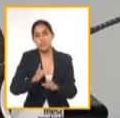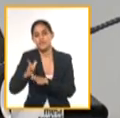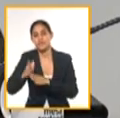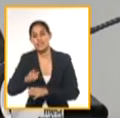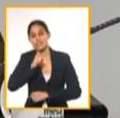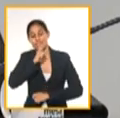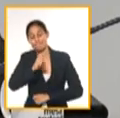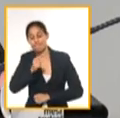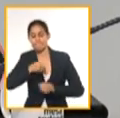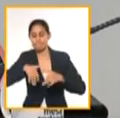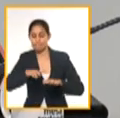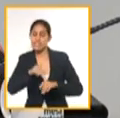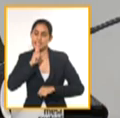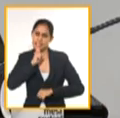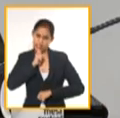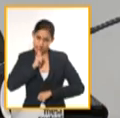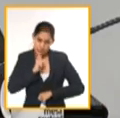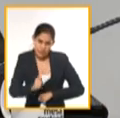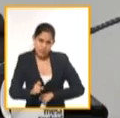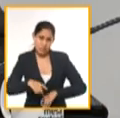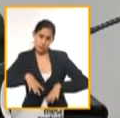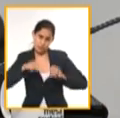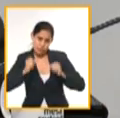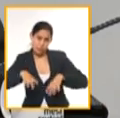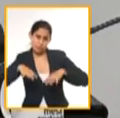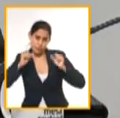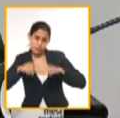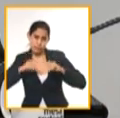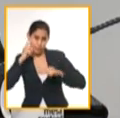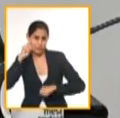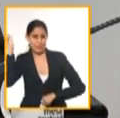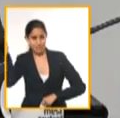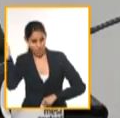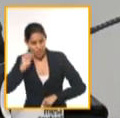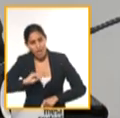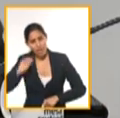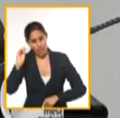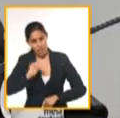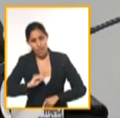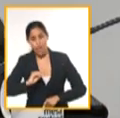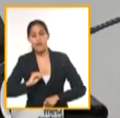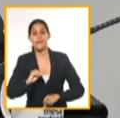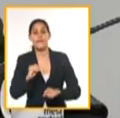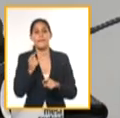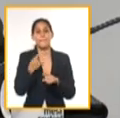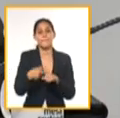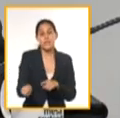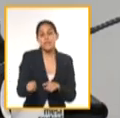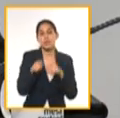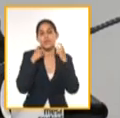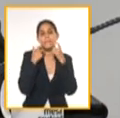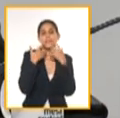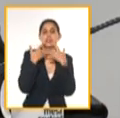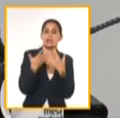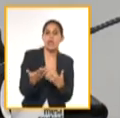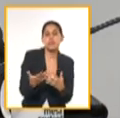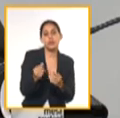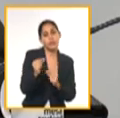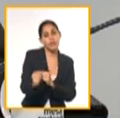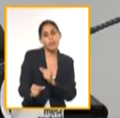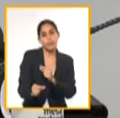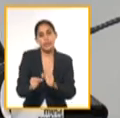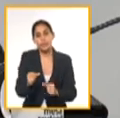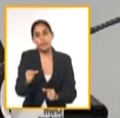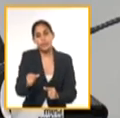difícil hablar de ahorro cuando estamos en apagones, cuando estamos en circunstancias como esta, pero cada cual puede añadirle un poquito de